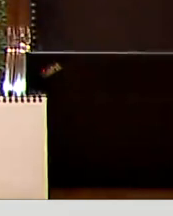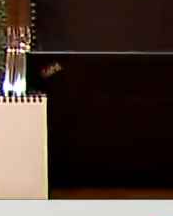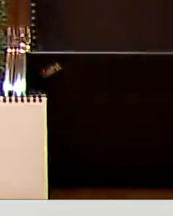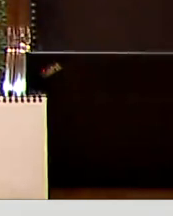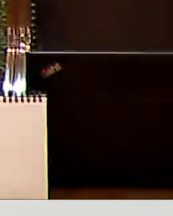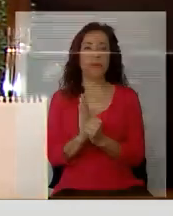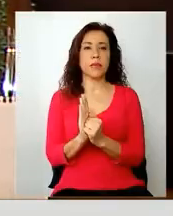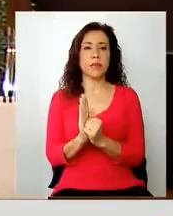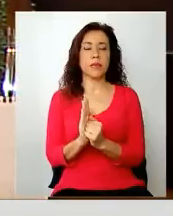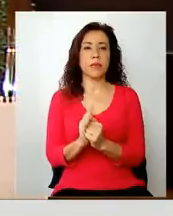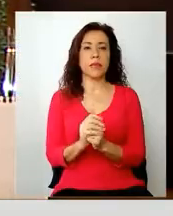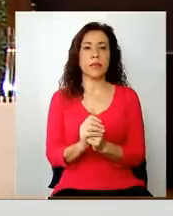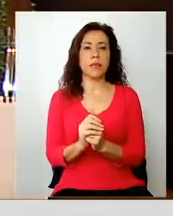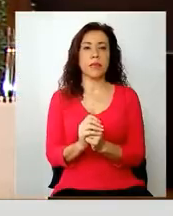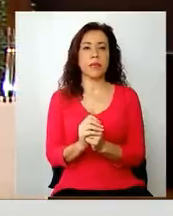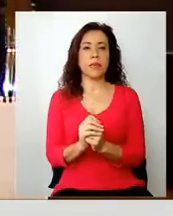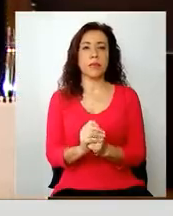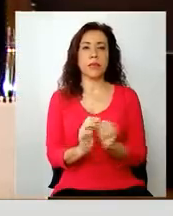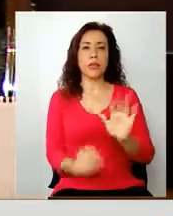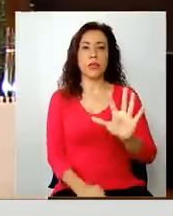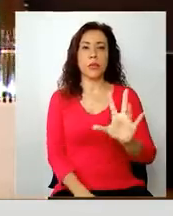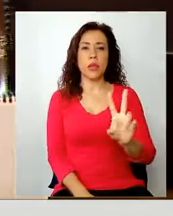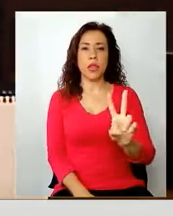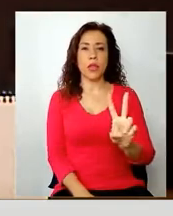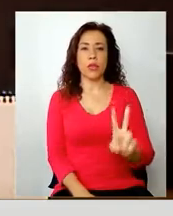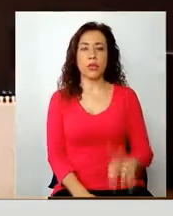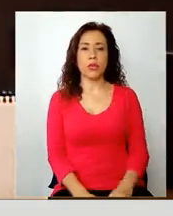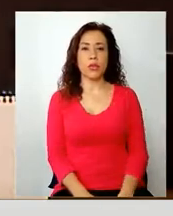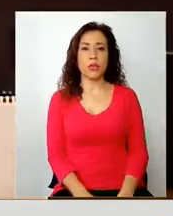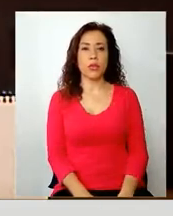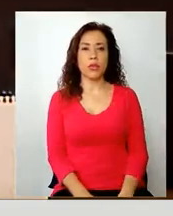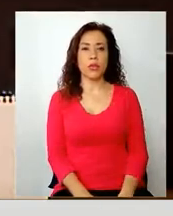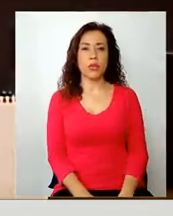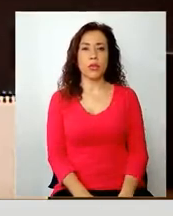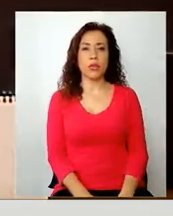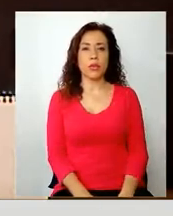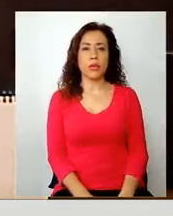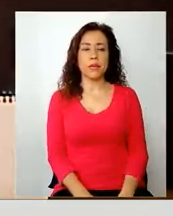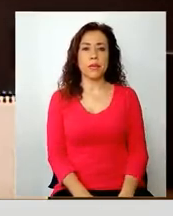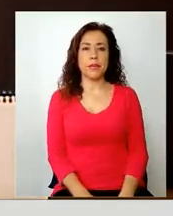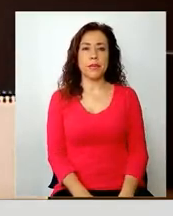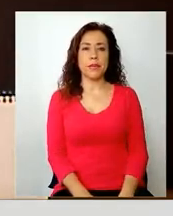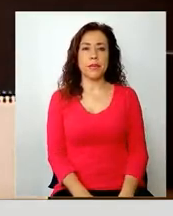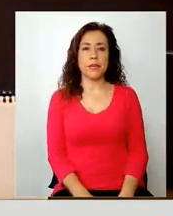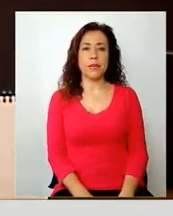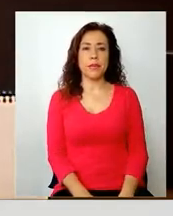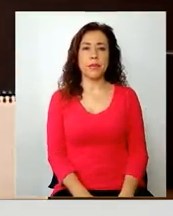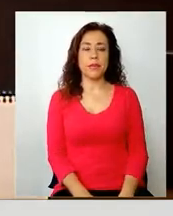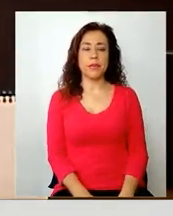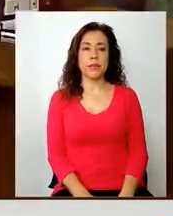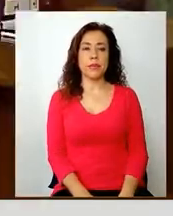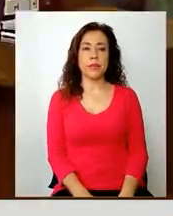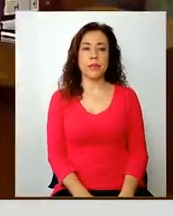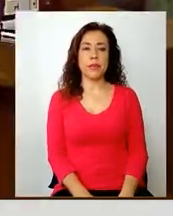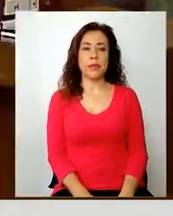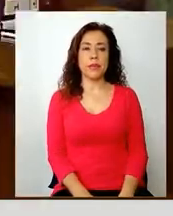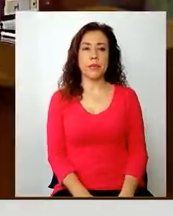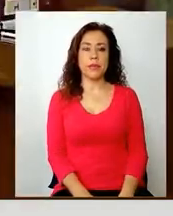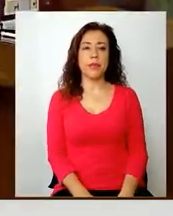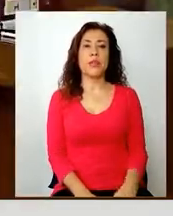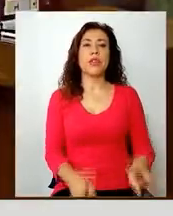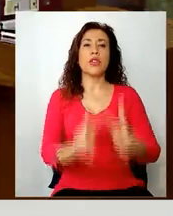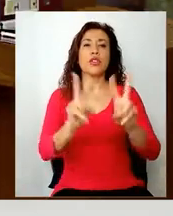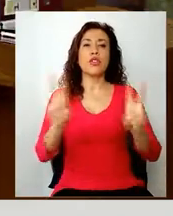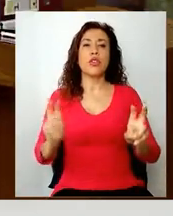para aclarar las dudas ahí está ahí está es respecto de Panamericanos